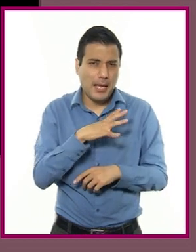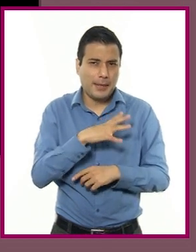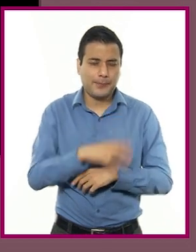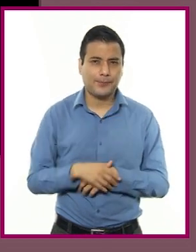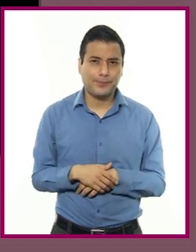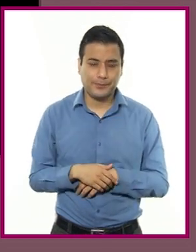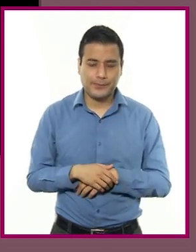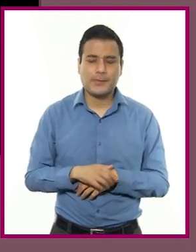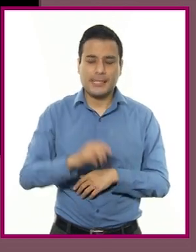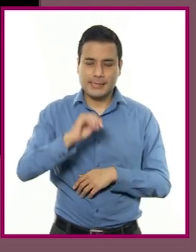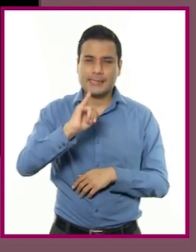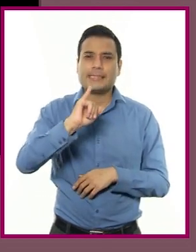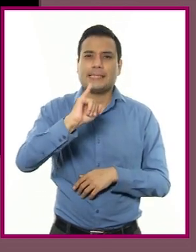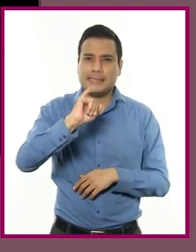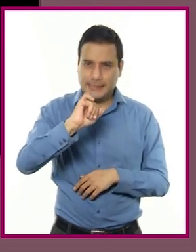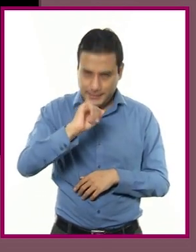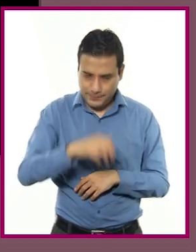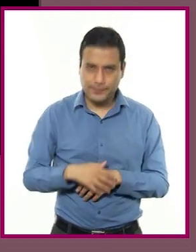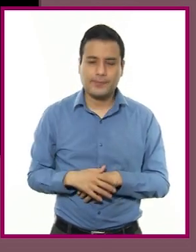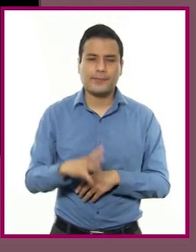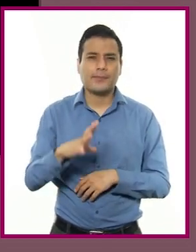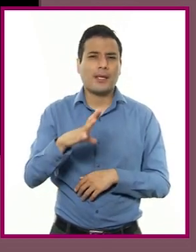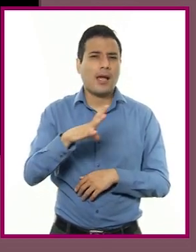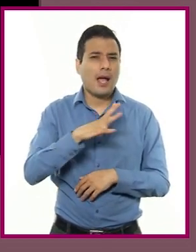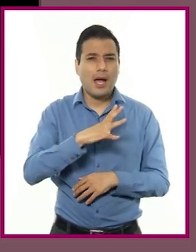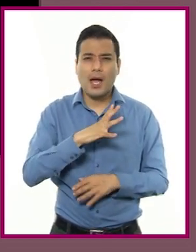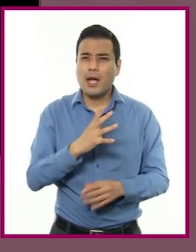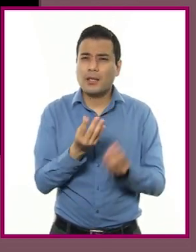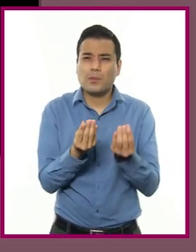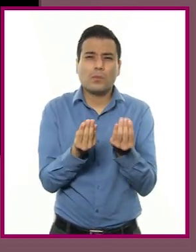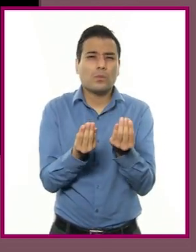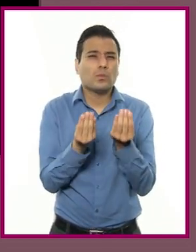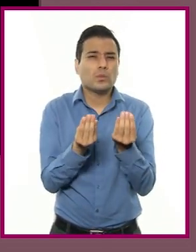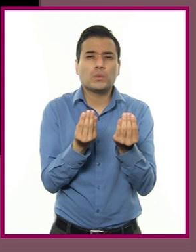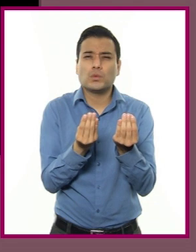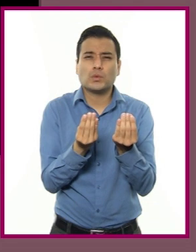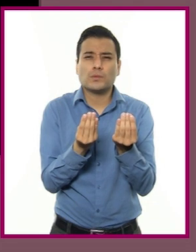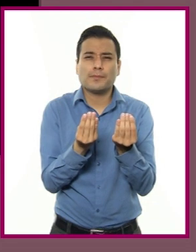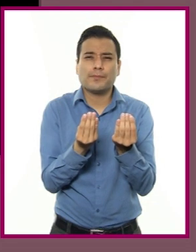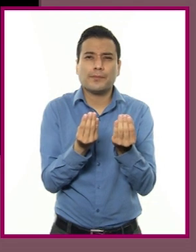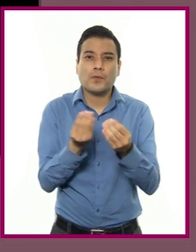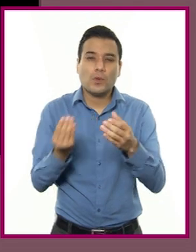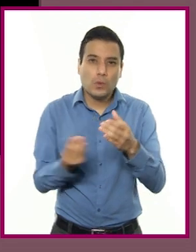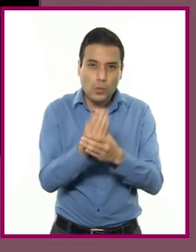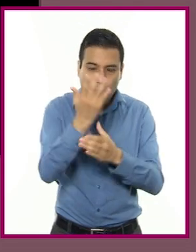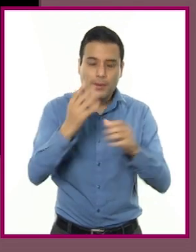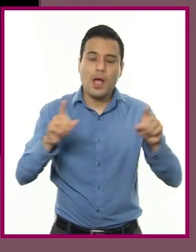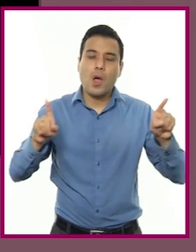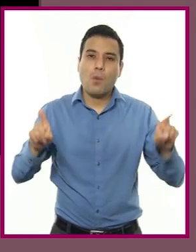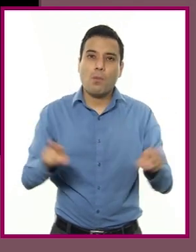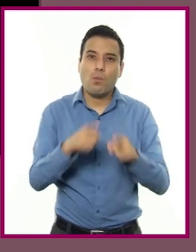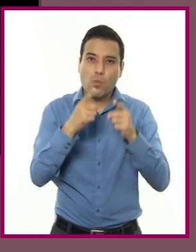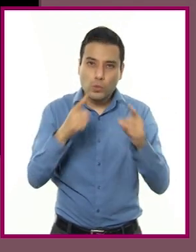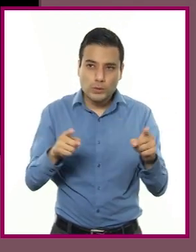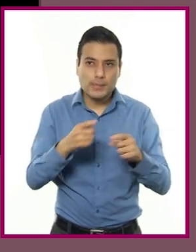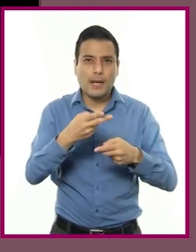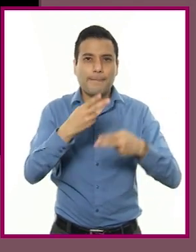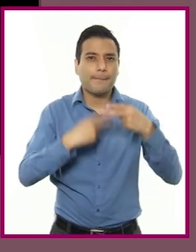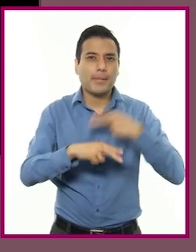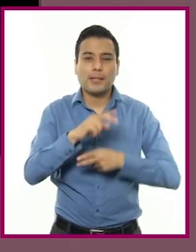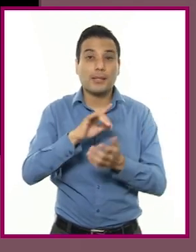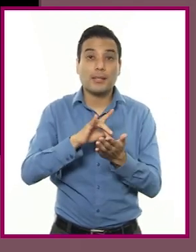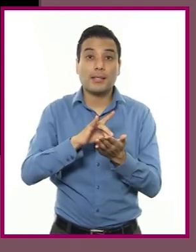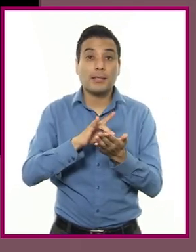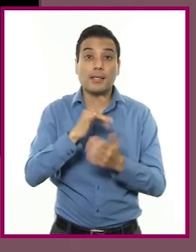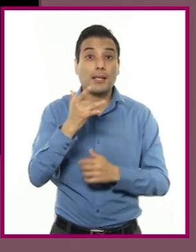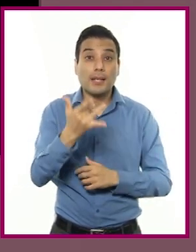En efecto, hay un conjunto de nuevas músicas que van llegando, sobre todo a